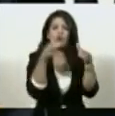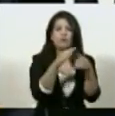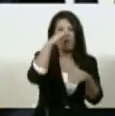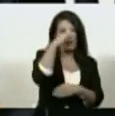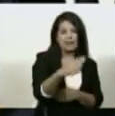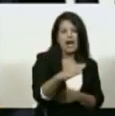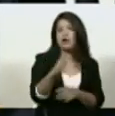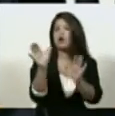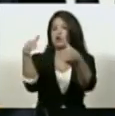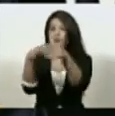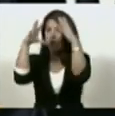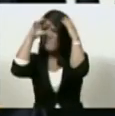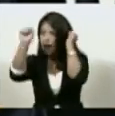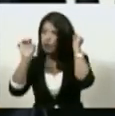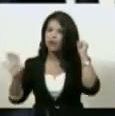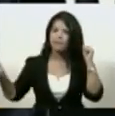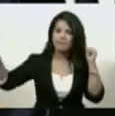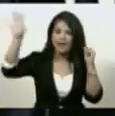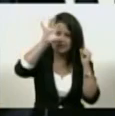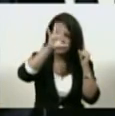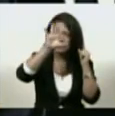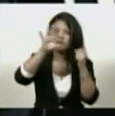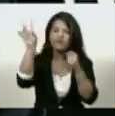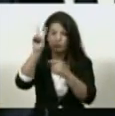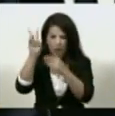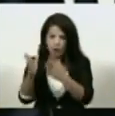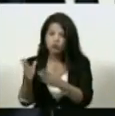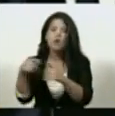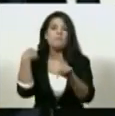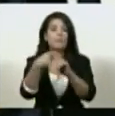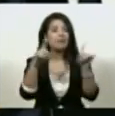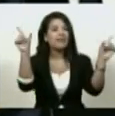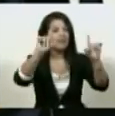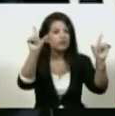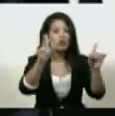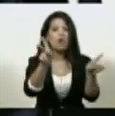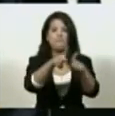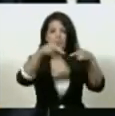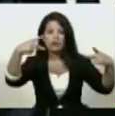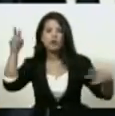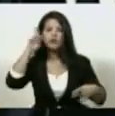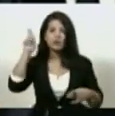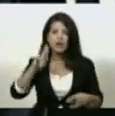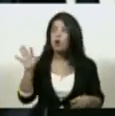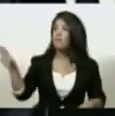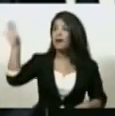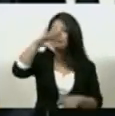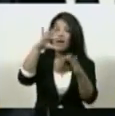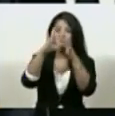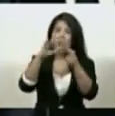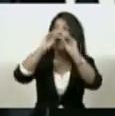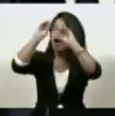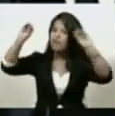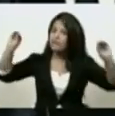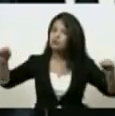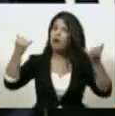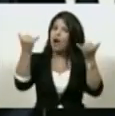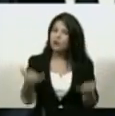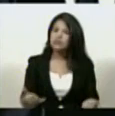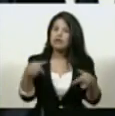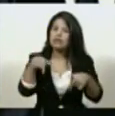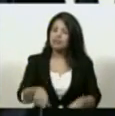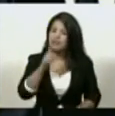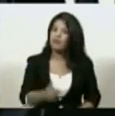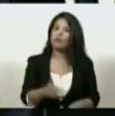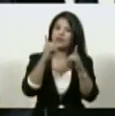a nuestros embajadores en todo el mundo, a todos los medios de comunicación, a nuestros amigos en el mundo. Este es un momento de